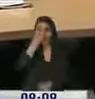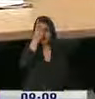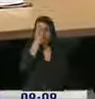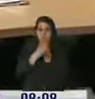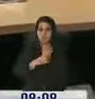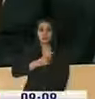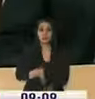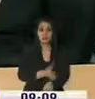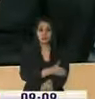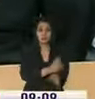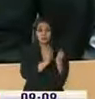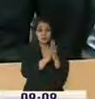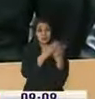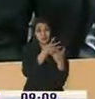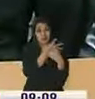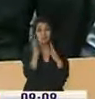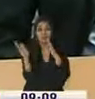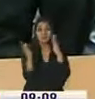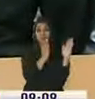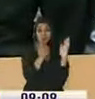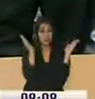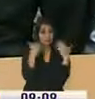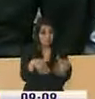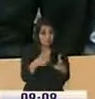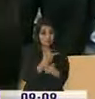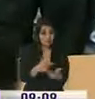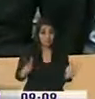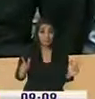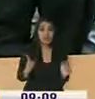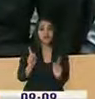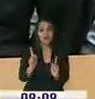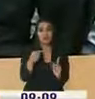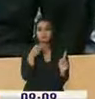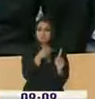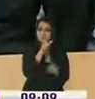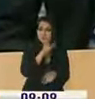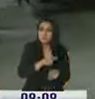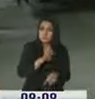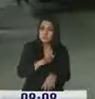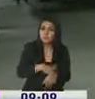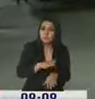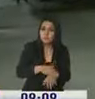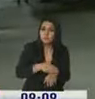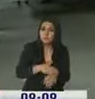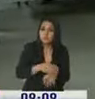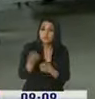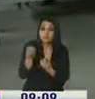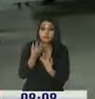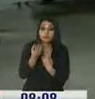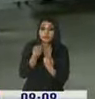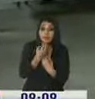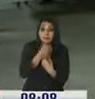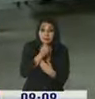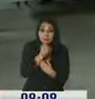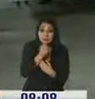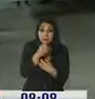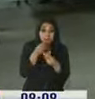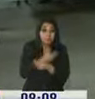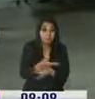revocatorio de la prisión preventiva solicitada por el activista político, quien es acusado del supuesto delito de divulgación de